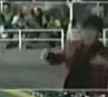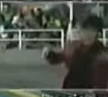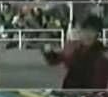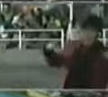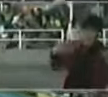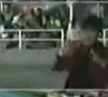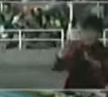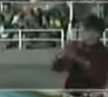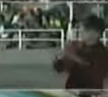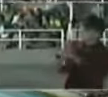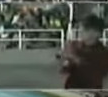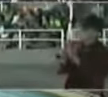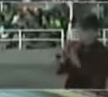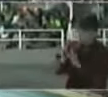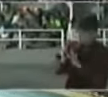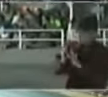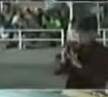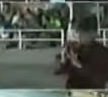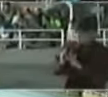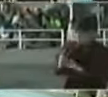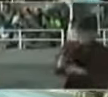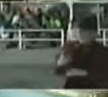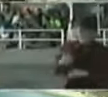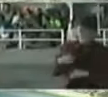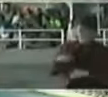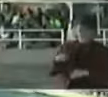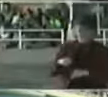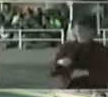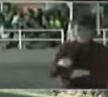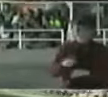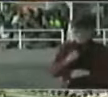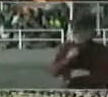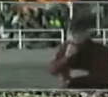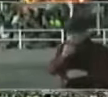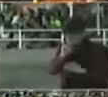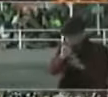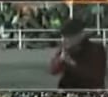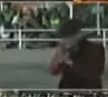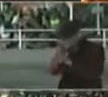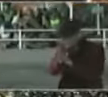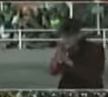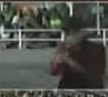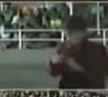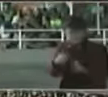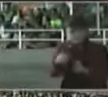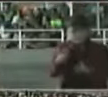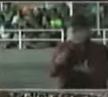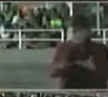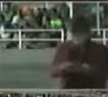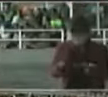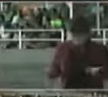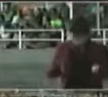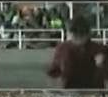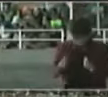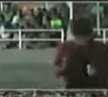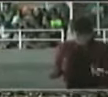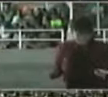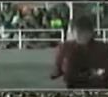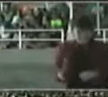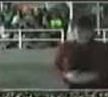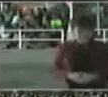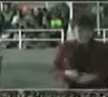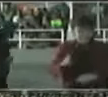Cuando ves a Jesús, no necesitas palabras, no necesitas muchas cosas. Un